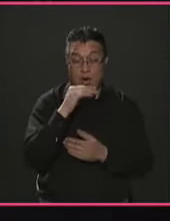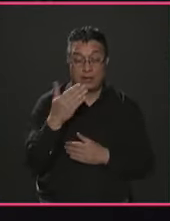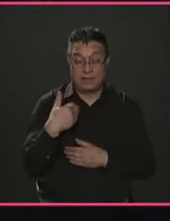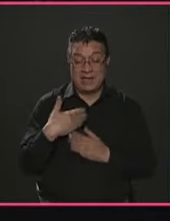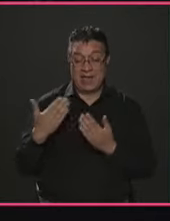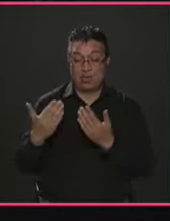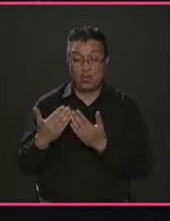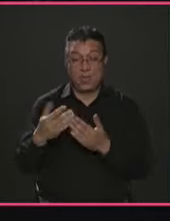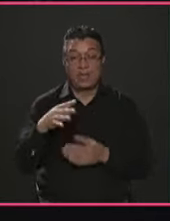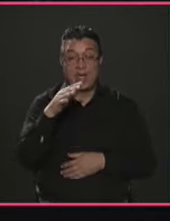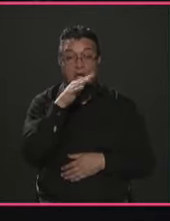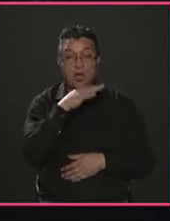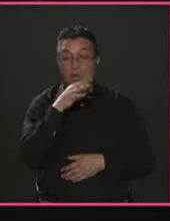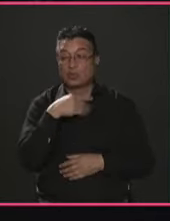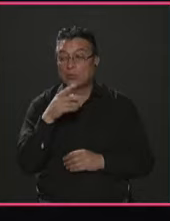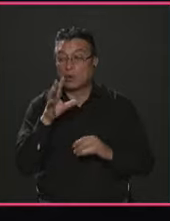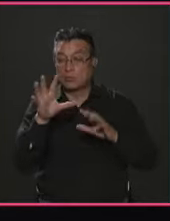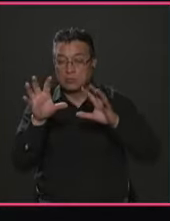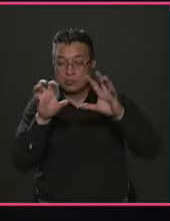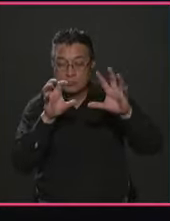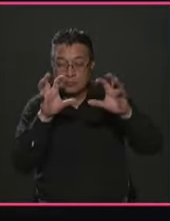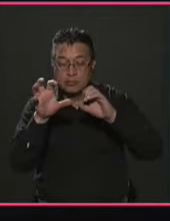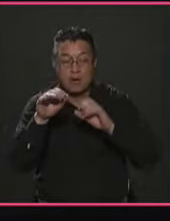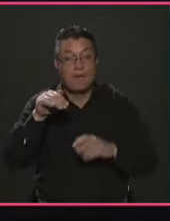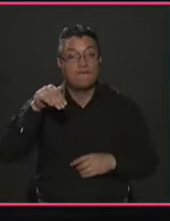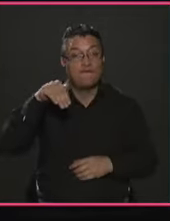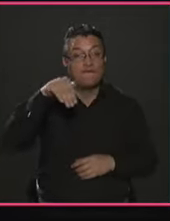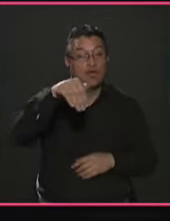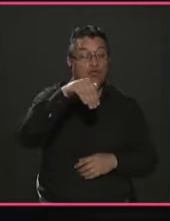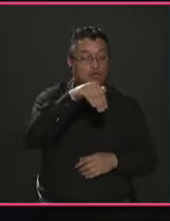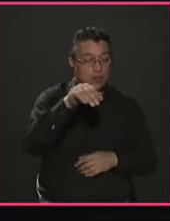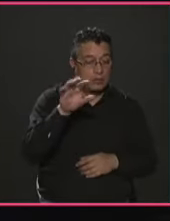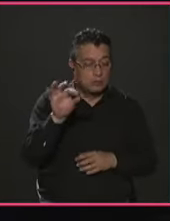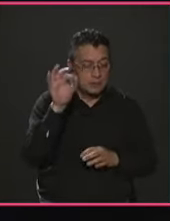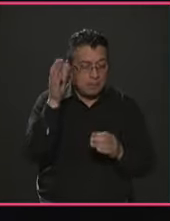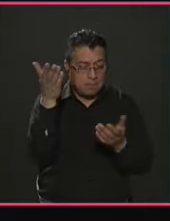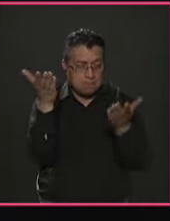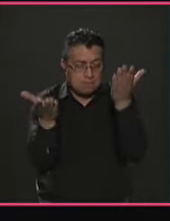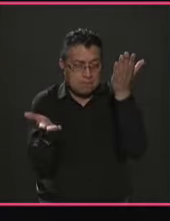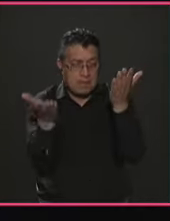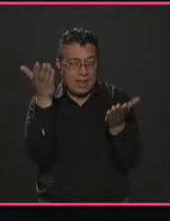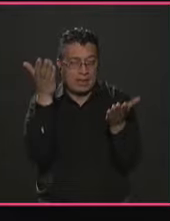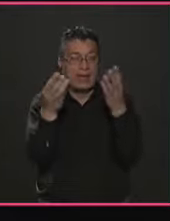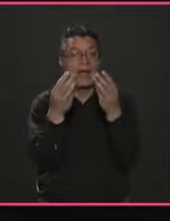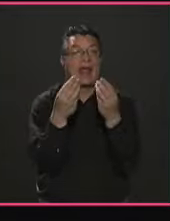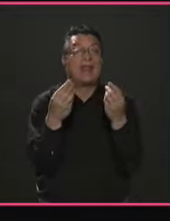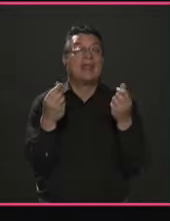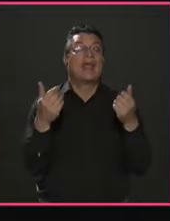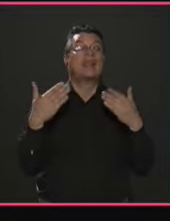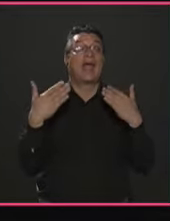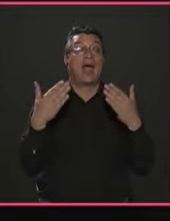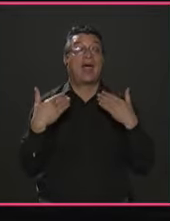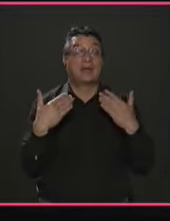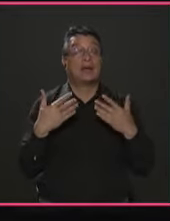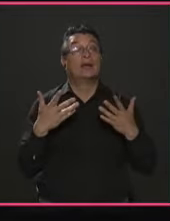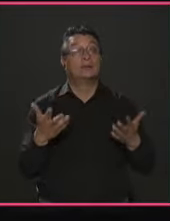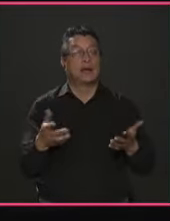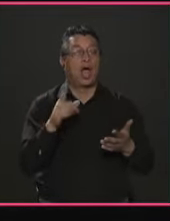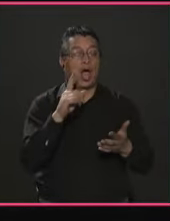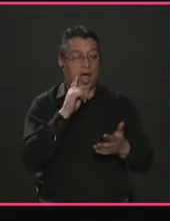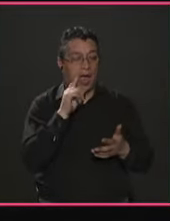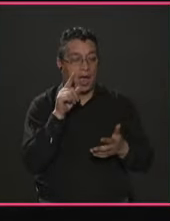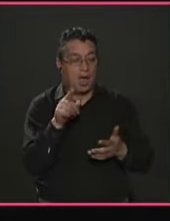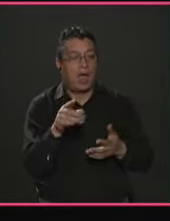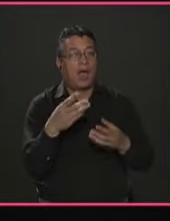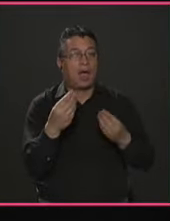algunos para tener sensores en los buses para medir la calidad del aire entonces así se tiene